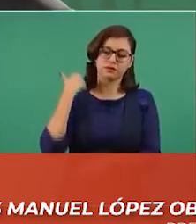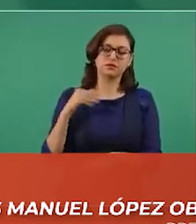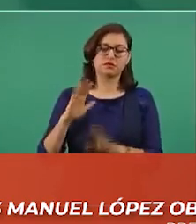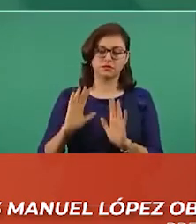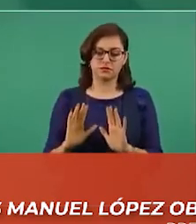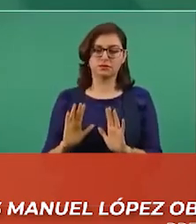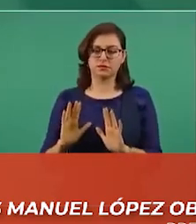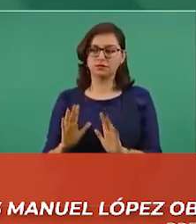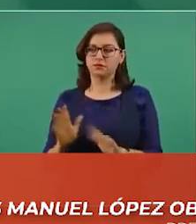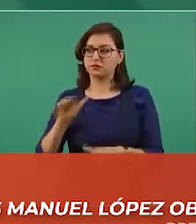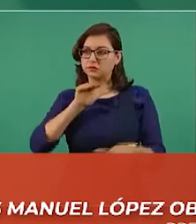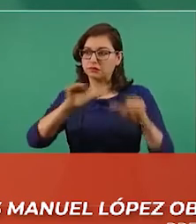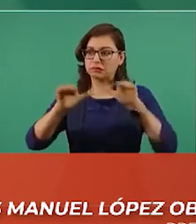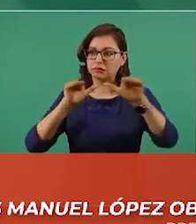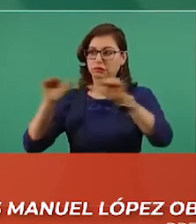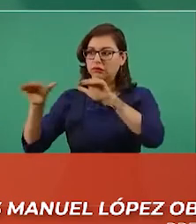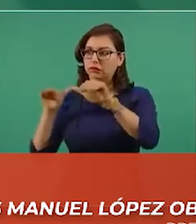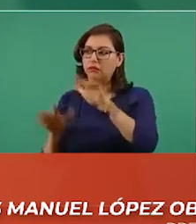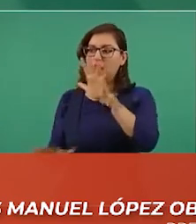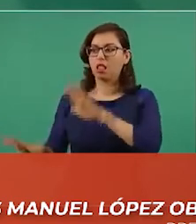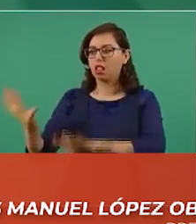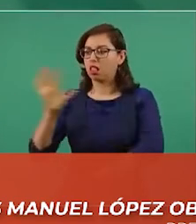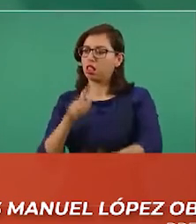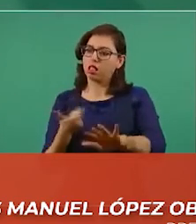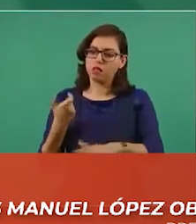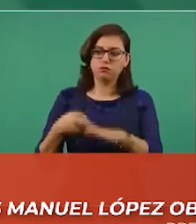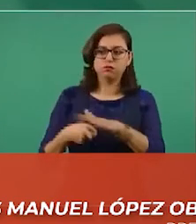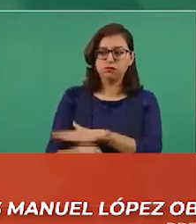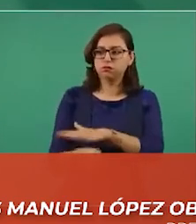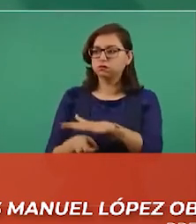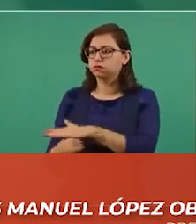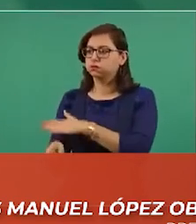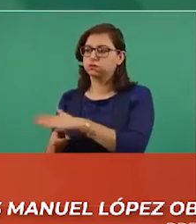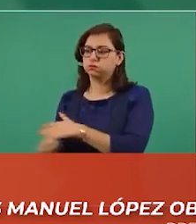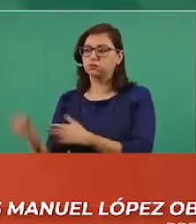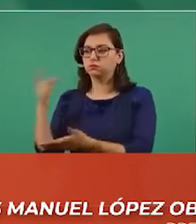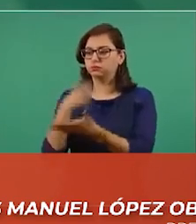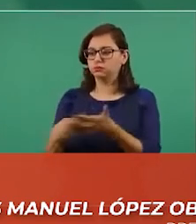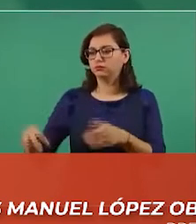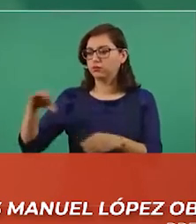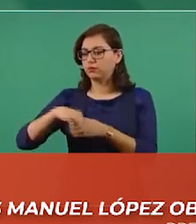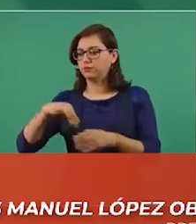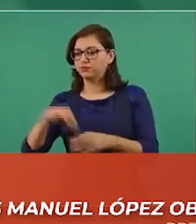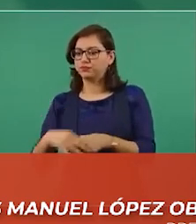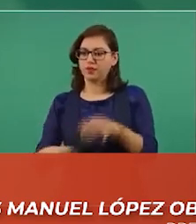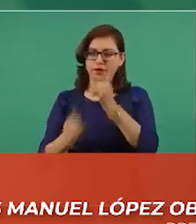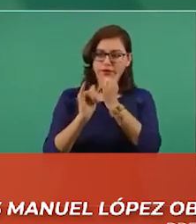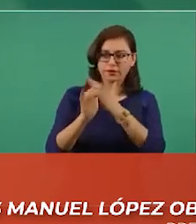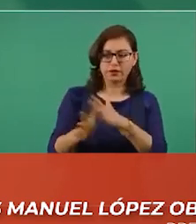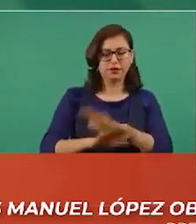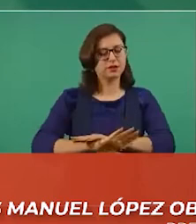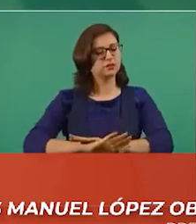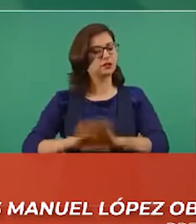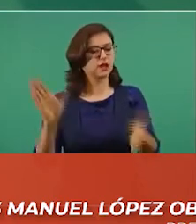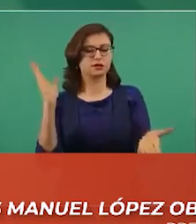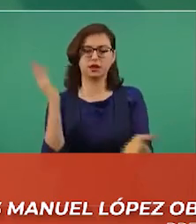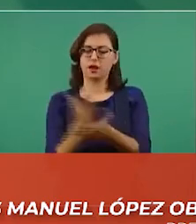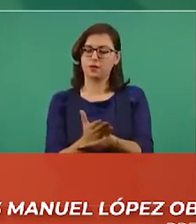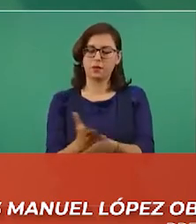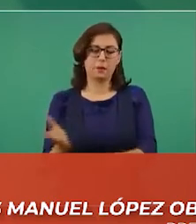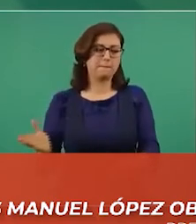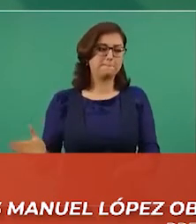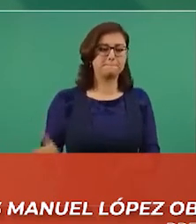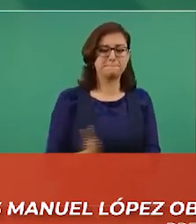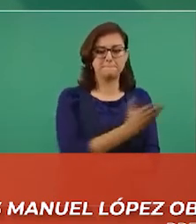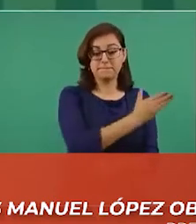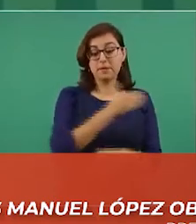los acarreos y de la compra del voto y del fraude electoral. Ya